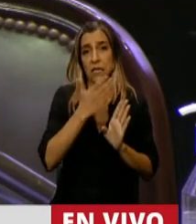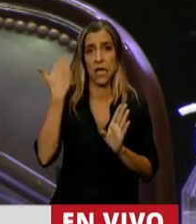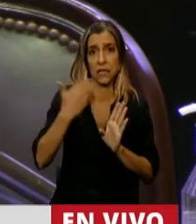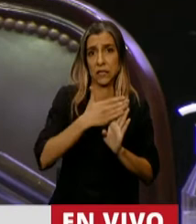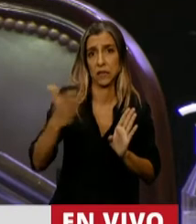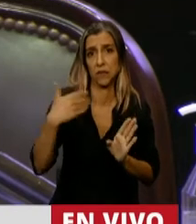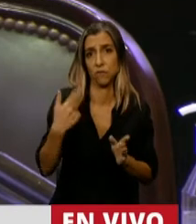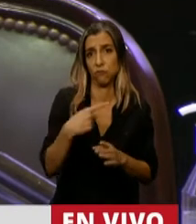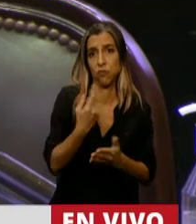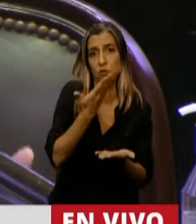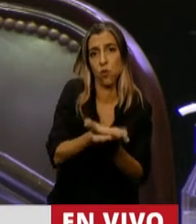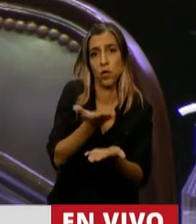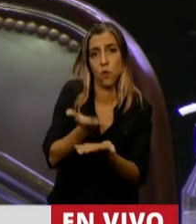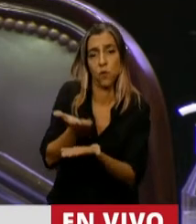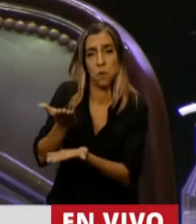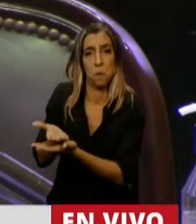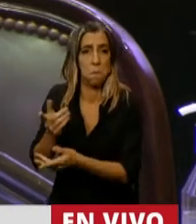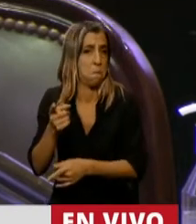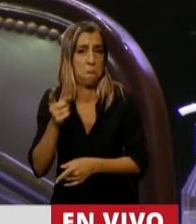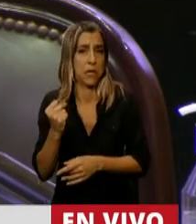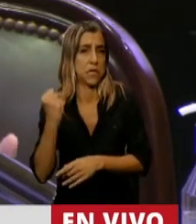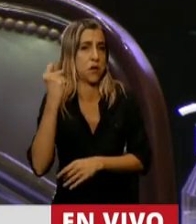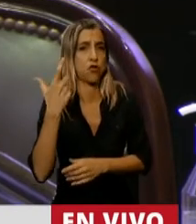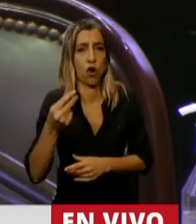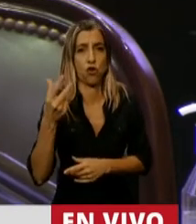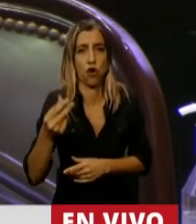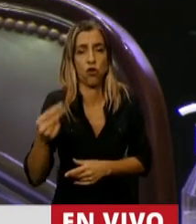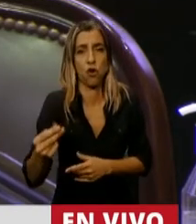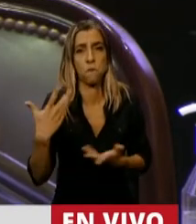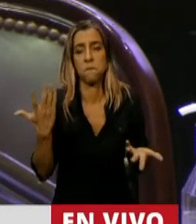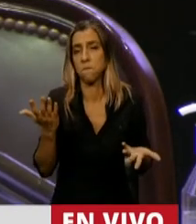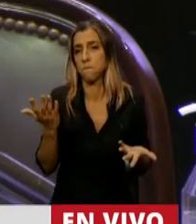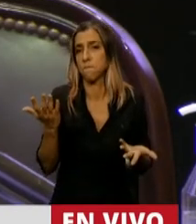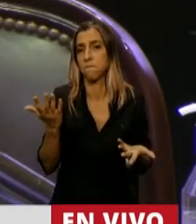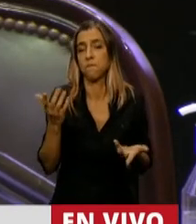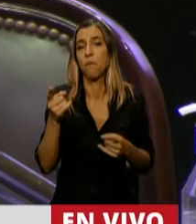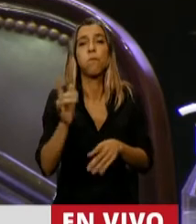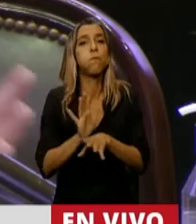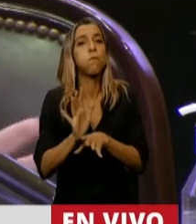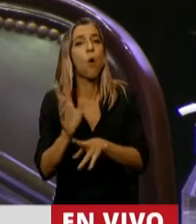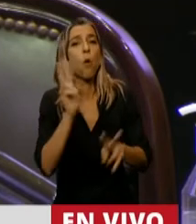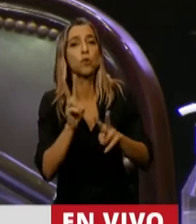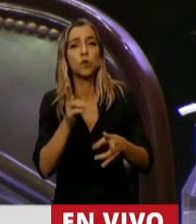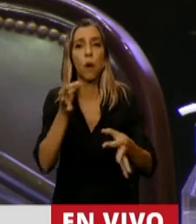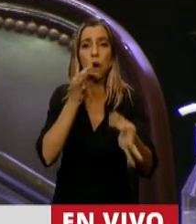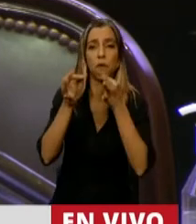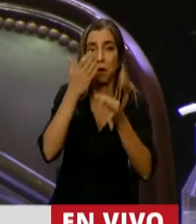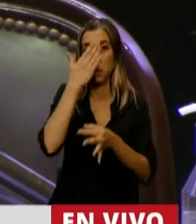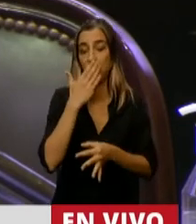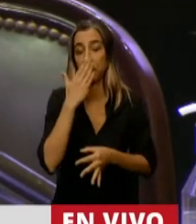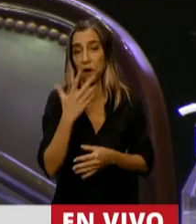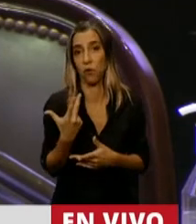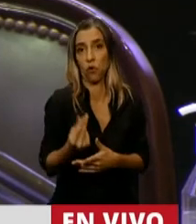Por el contrario, se endurecieron las posiciones del gobierno en pos del diálogo o contra el diálogo que se